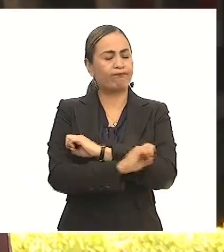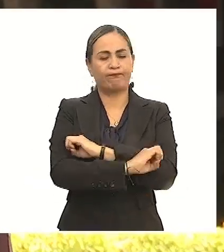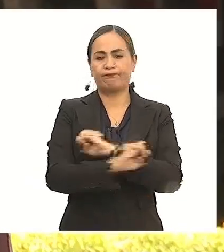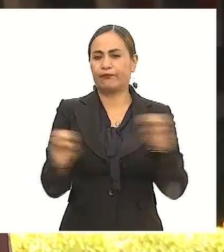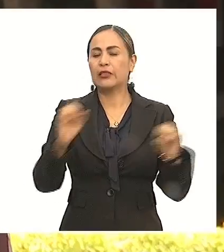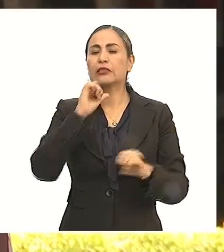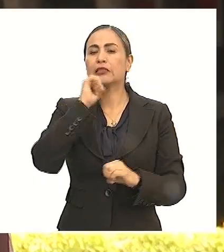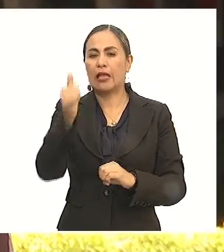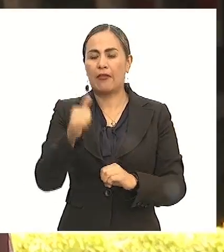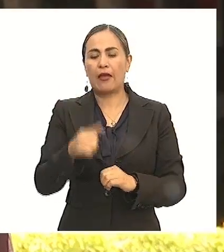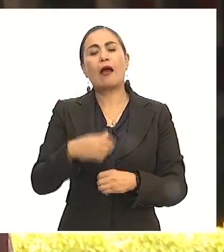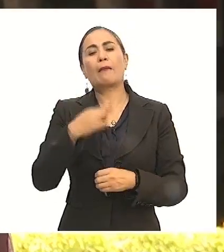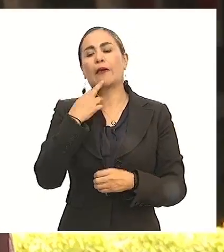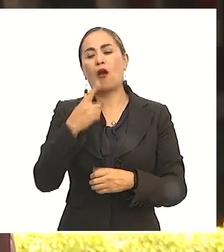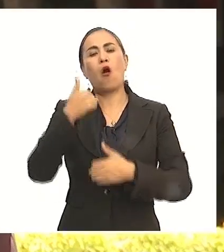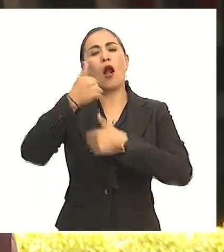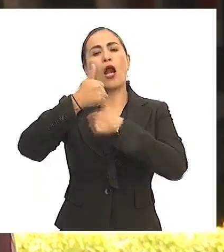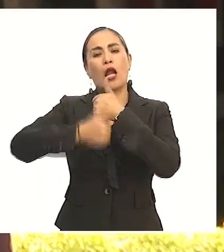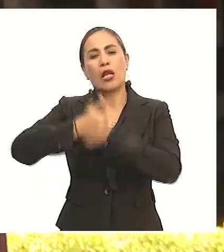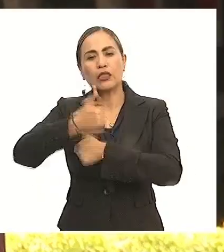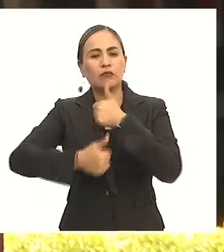por consigna,